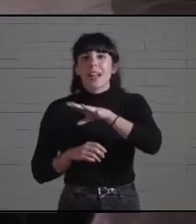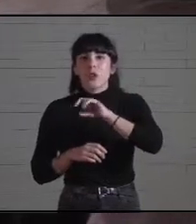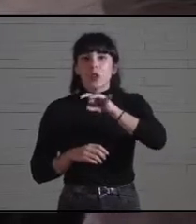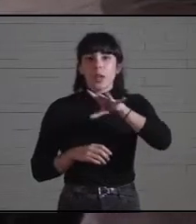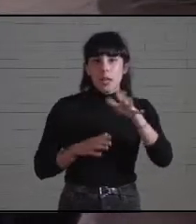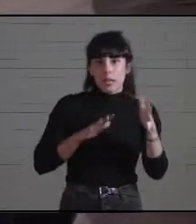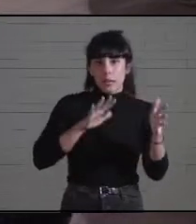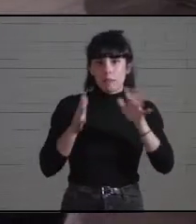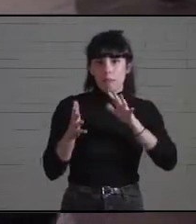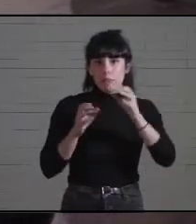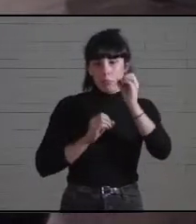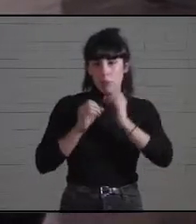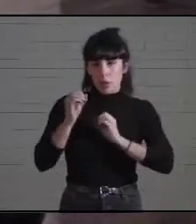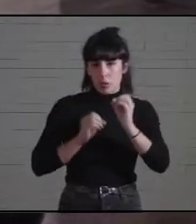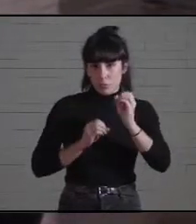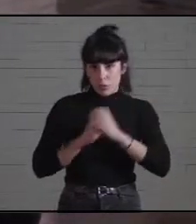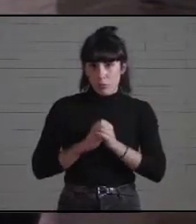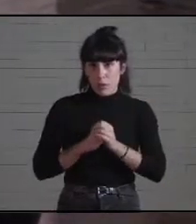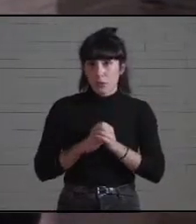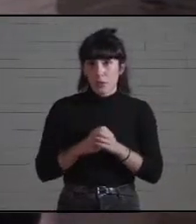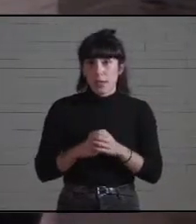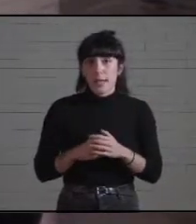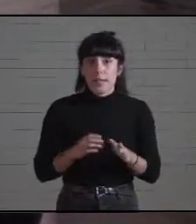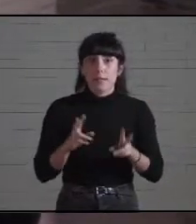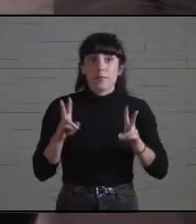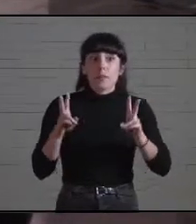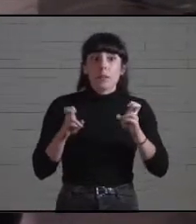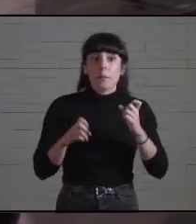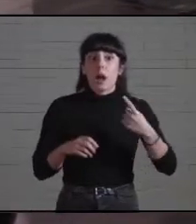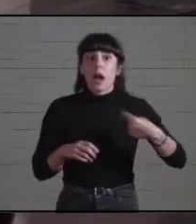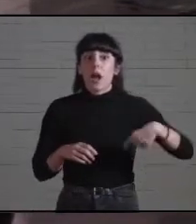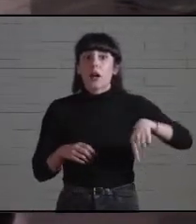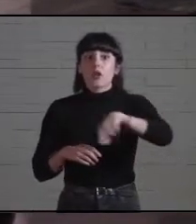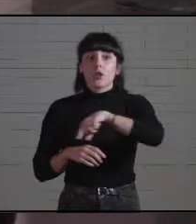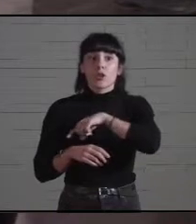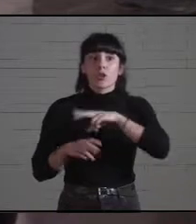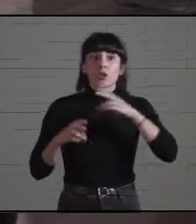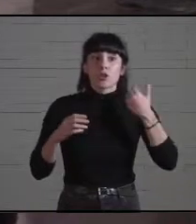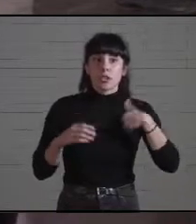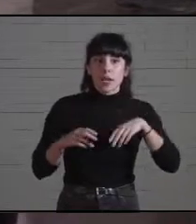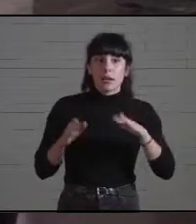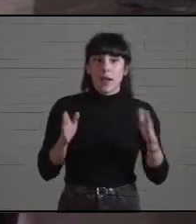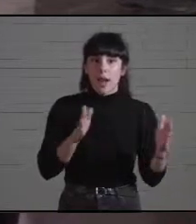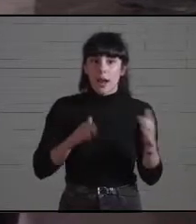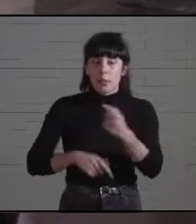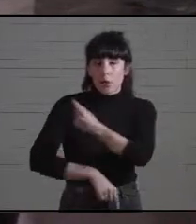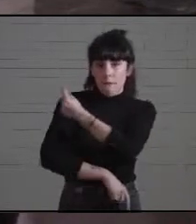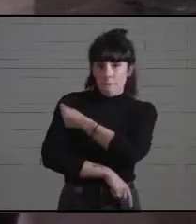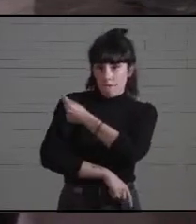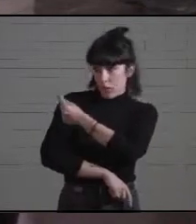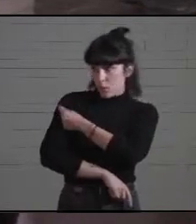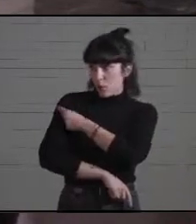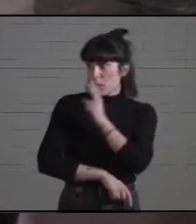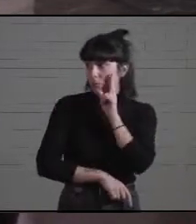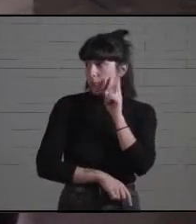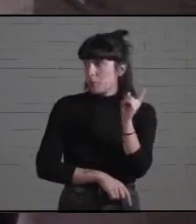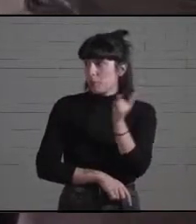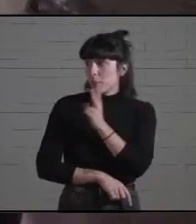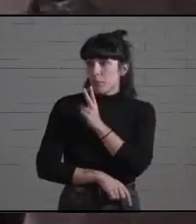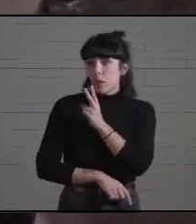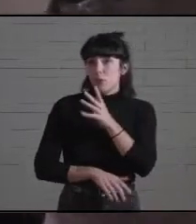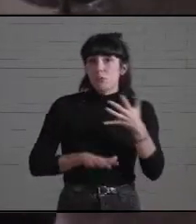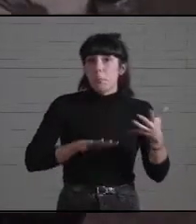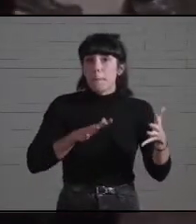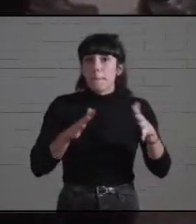un 14 a un 15%. Y ya cuando estamos saliendo, estamos en fase de vacunación, pues está ahí más